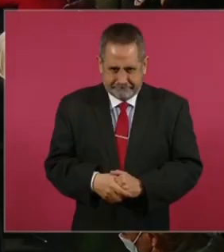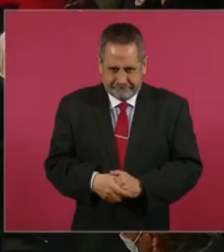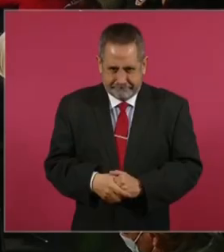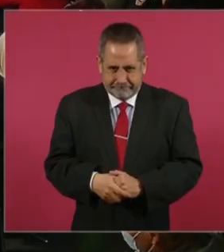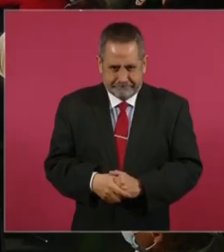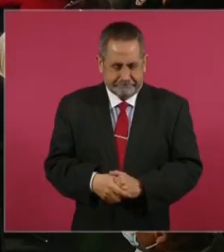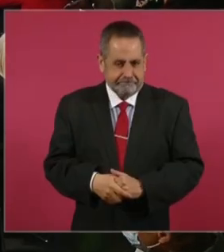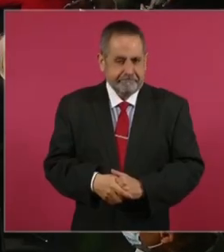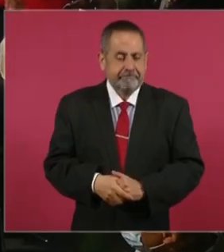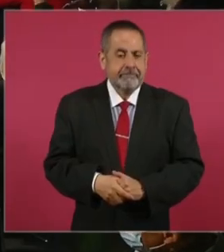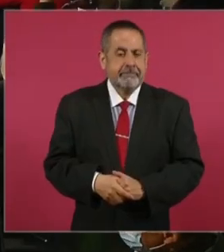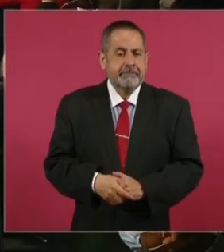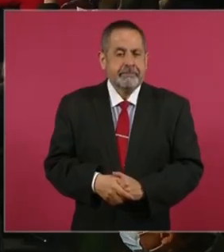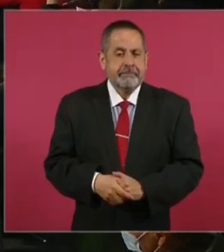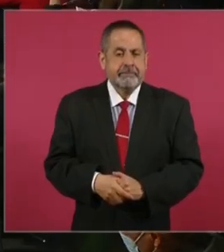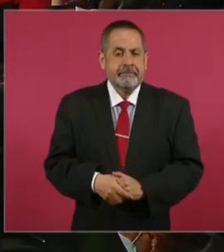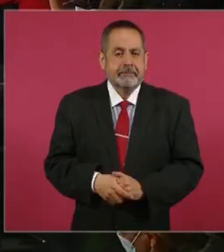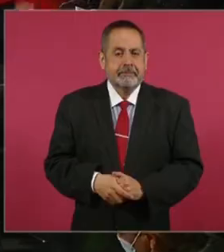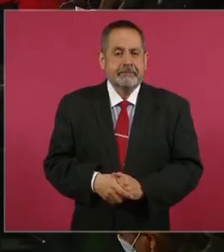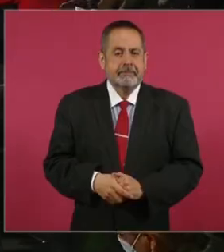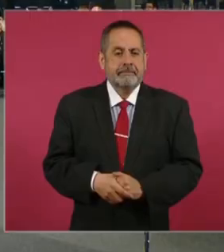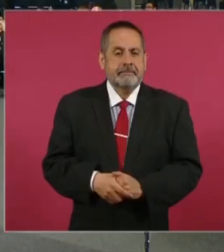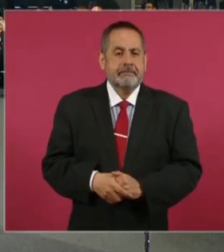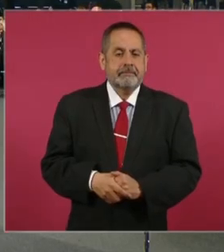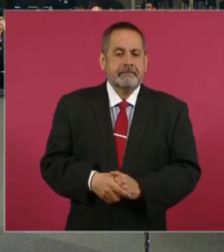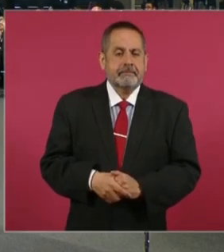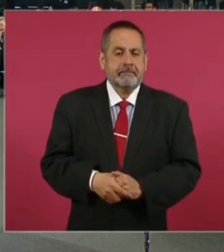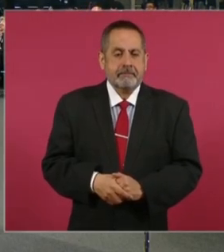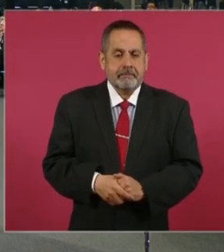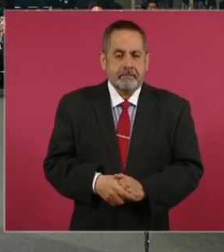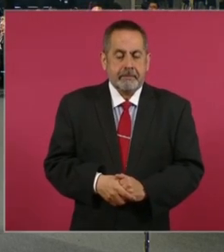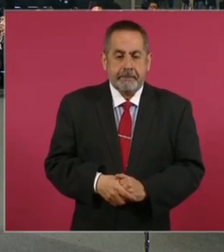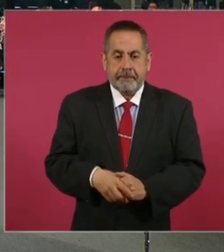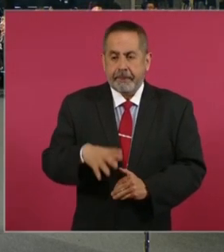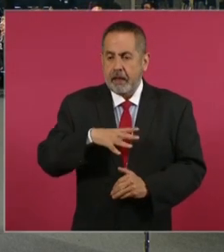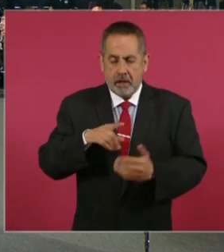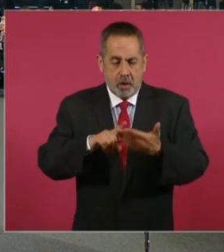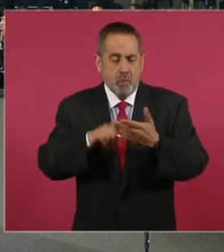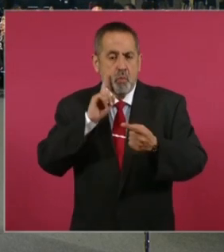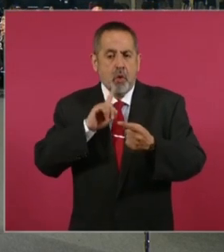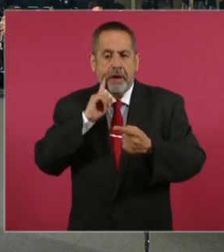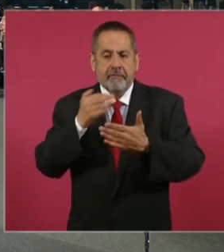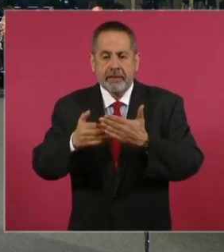Muy bien, tenemos una compañera,